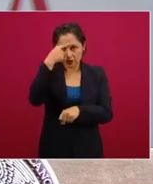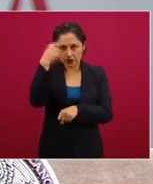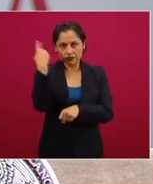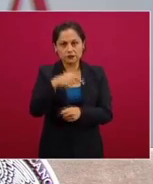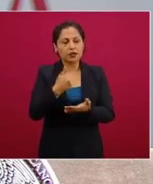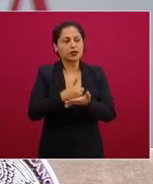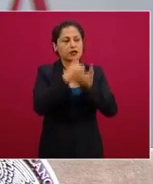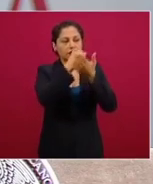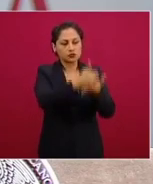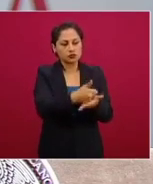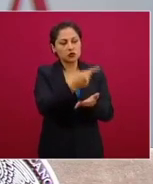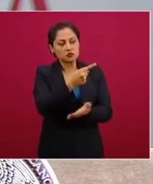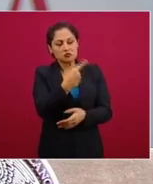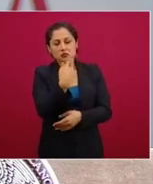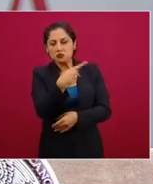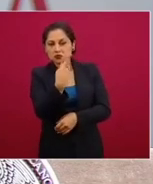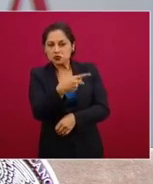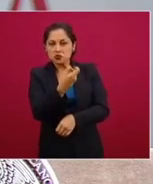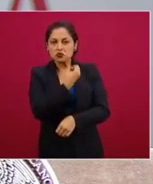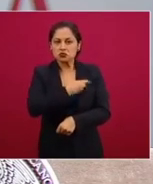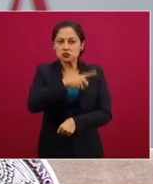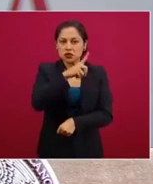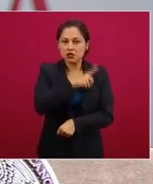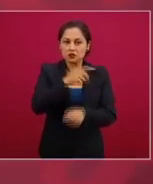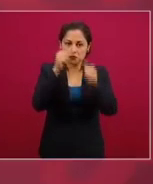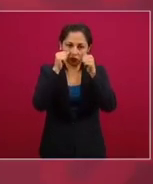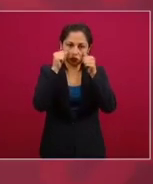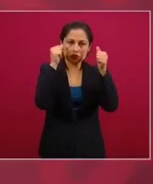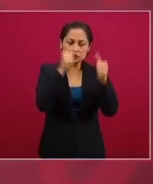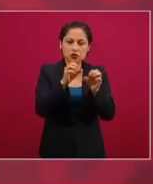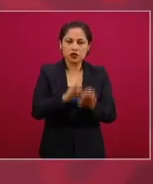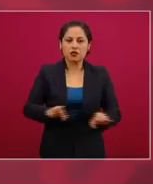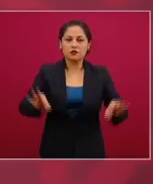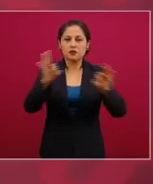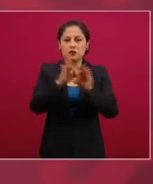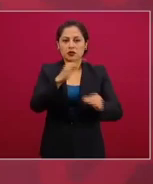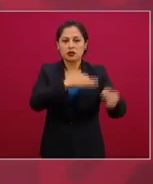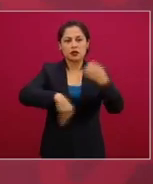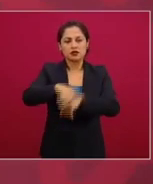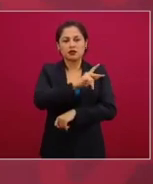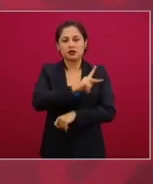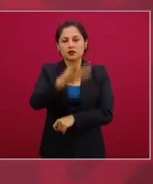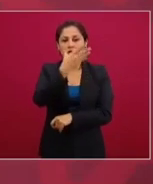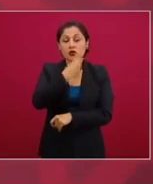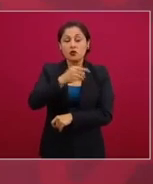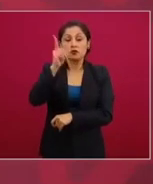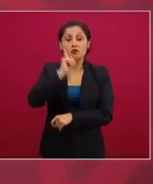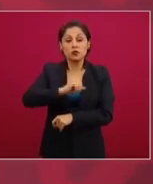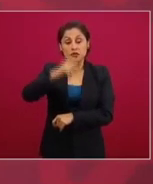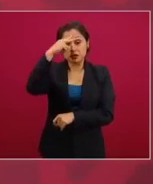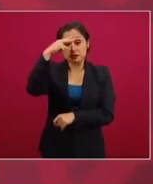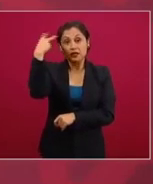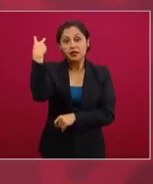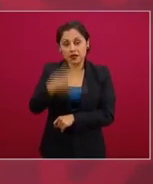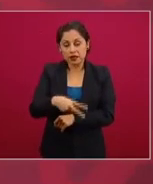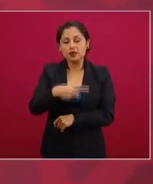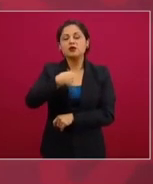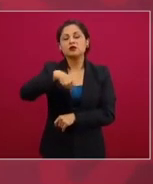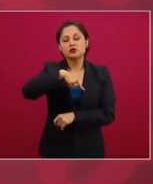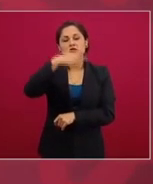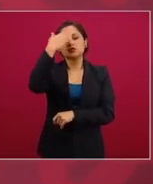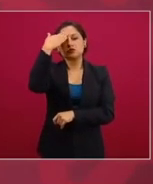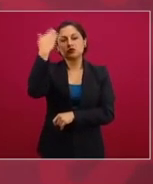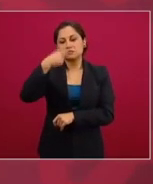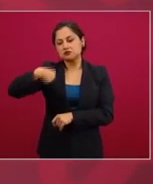sea lo mejor y siempre con la prioridad de ver por las mexicanas y por los mexicanos y por aquellos pacientes que sabemos que tenemos hoy y que tendremos